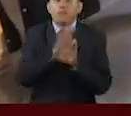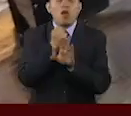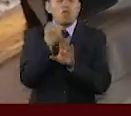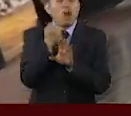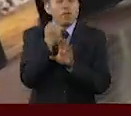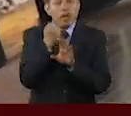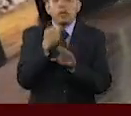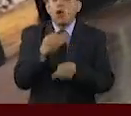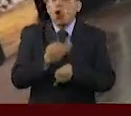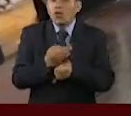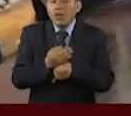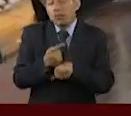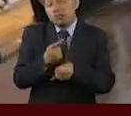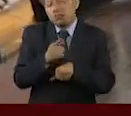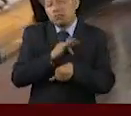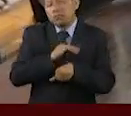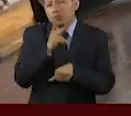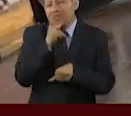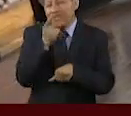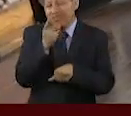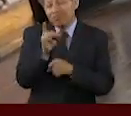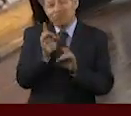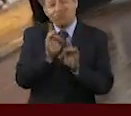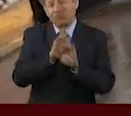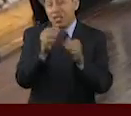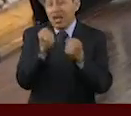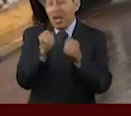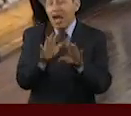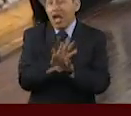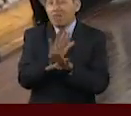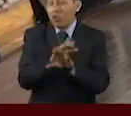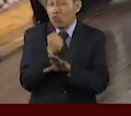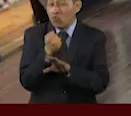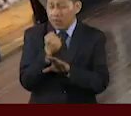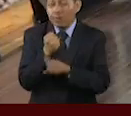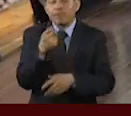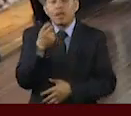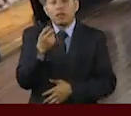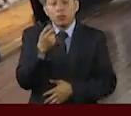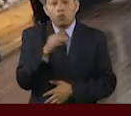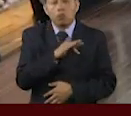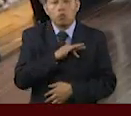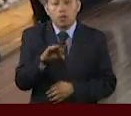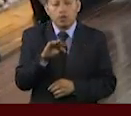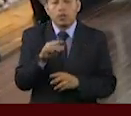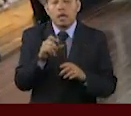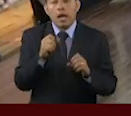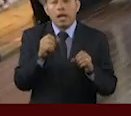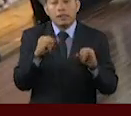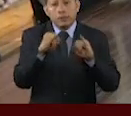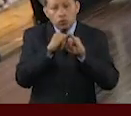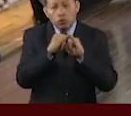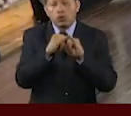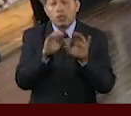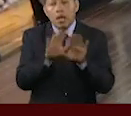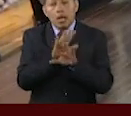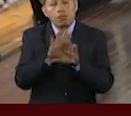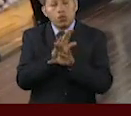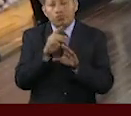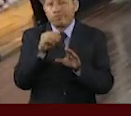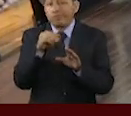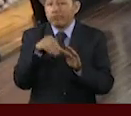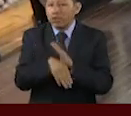hoy disruptivo sí pues entonces ya empezó a tomar una cadencia institucional ya no